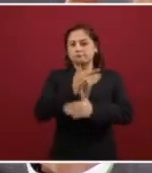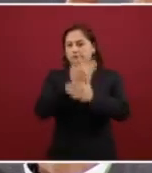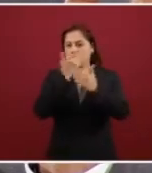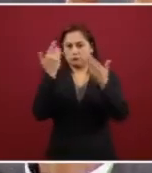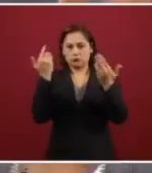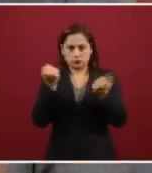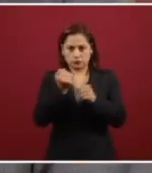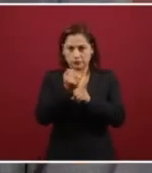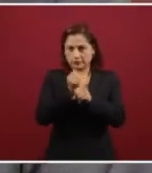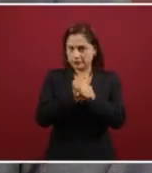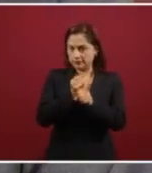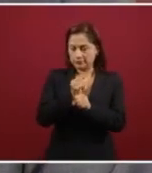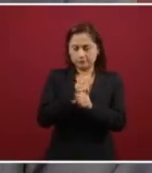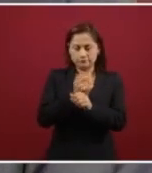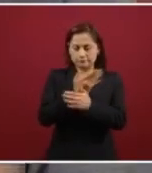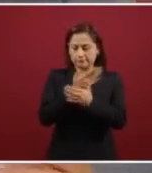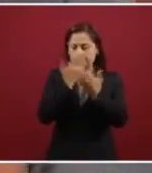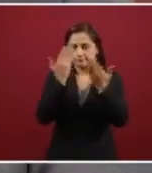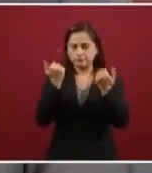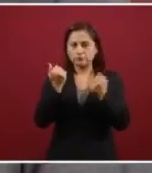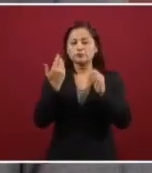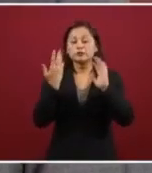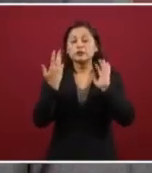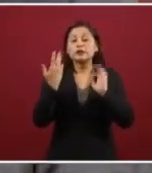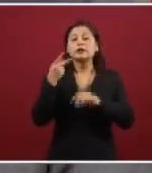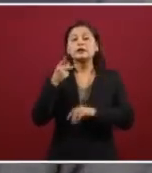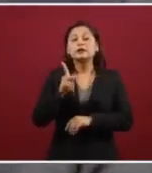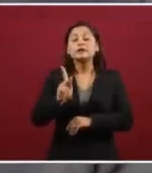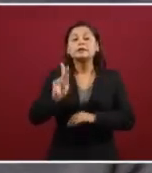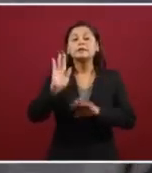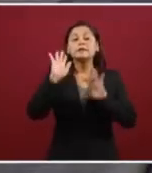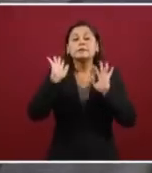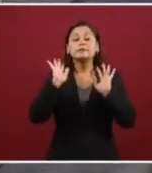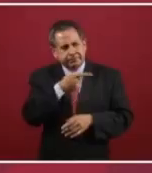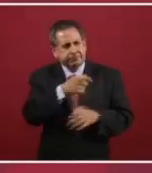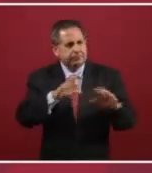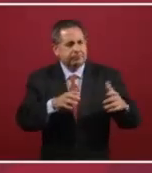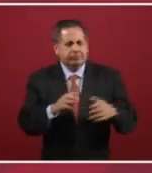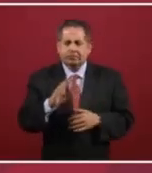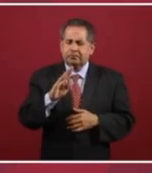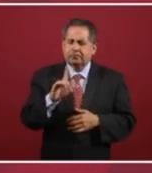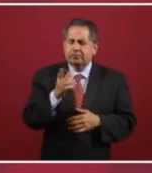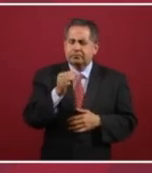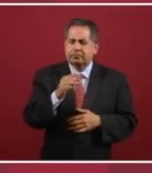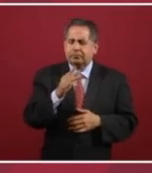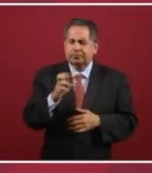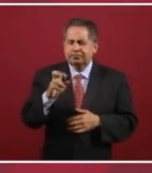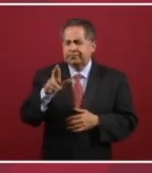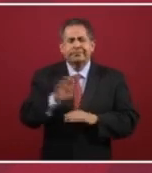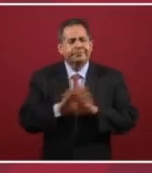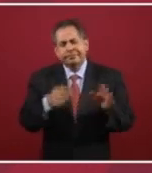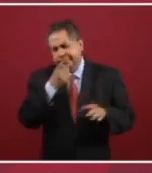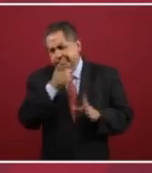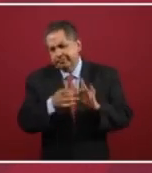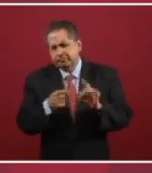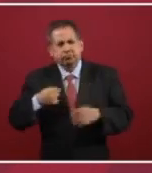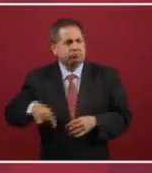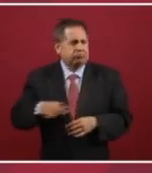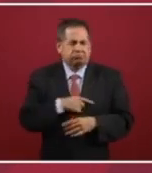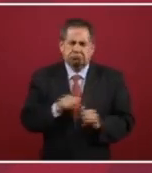y la gente está contenta con el cambio que se dio el 1 de julio de 2018. Estamos muy